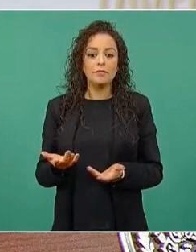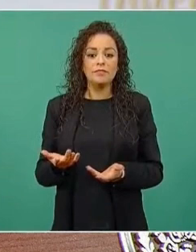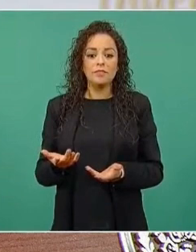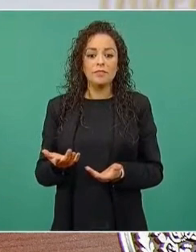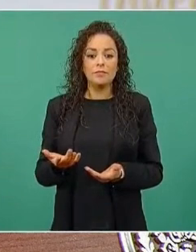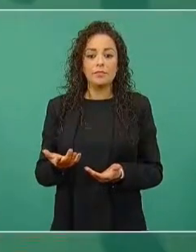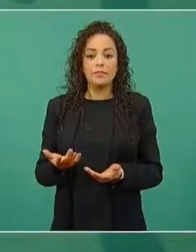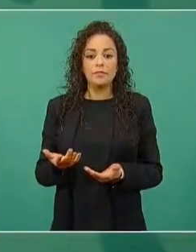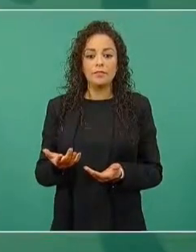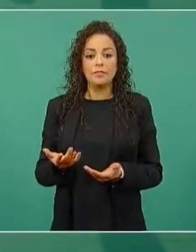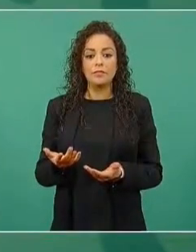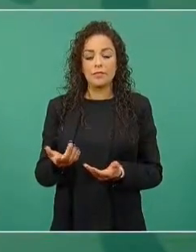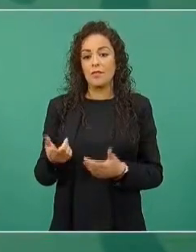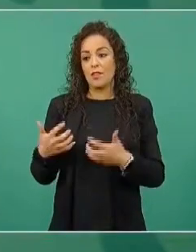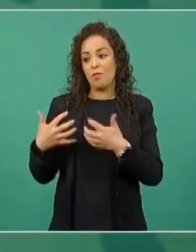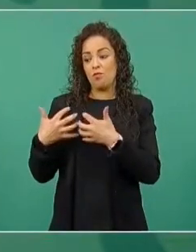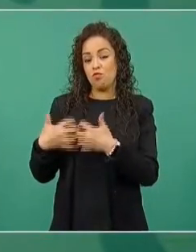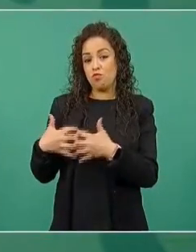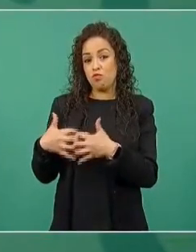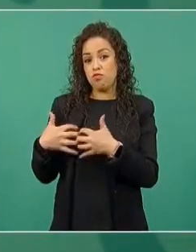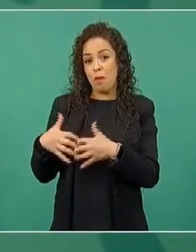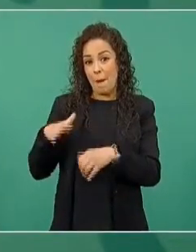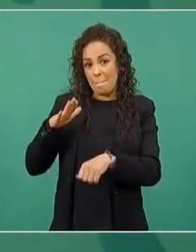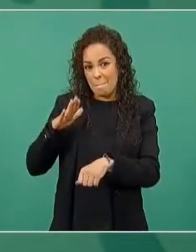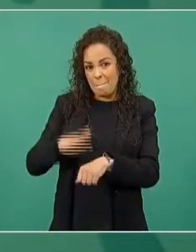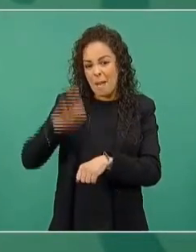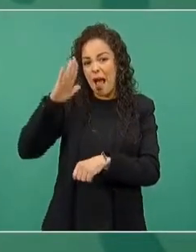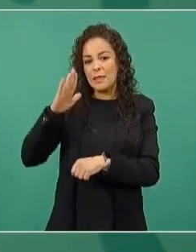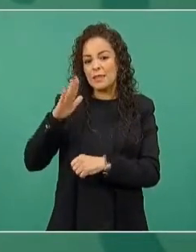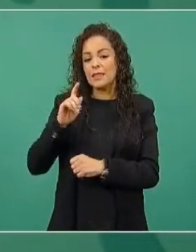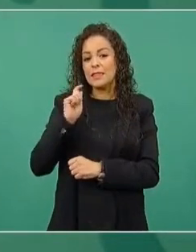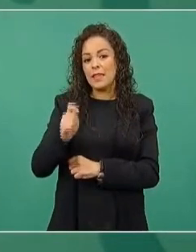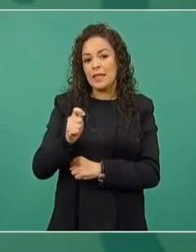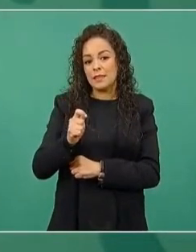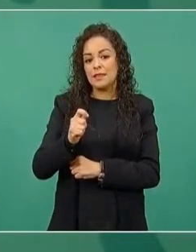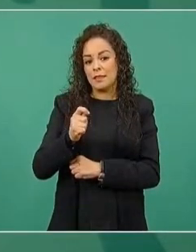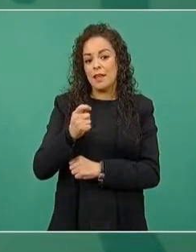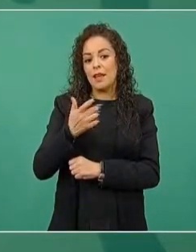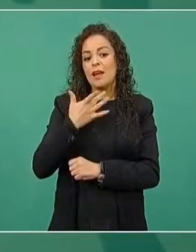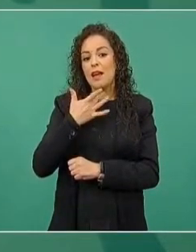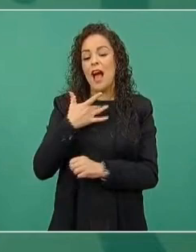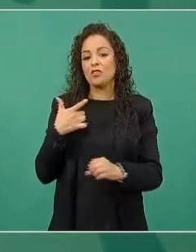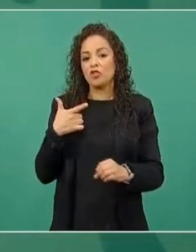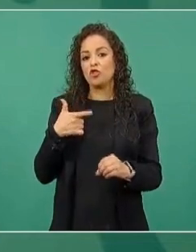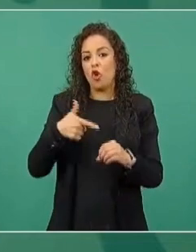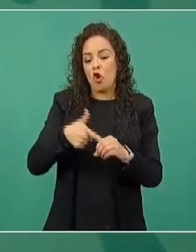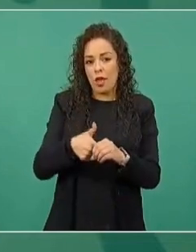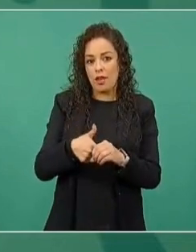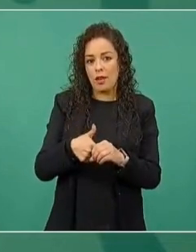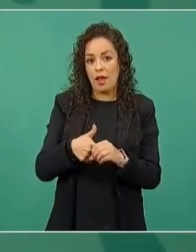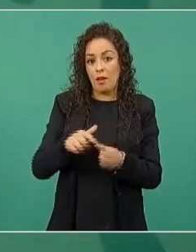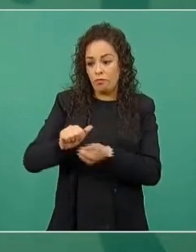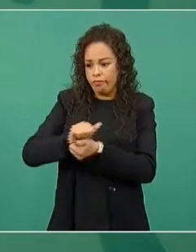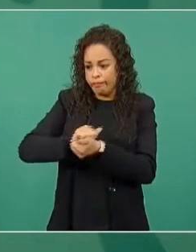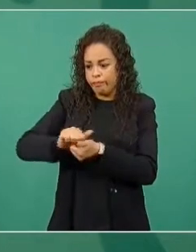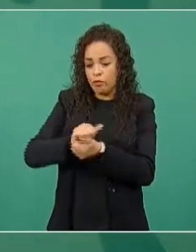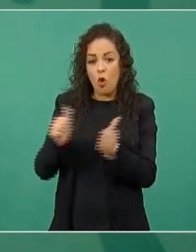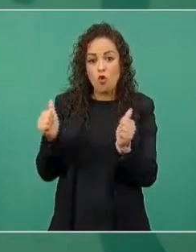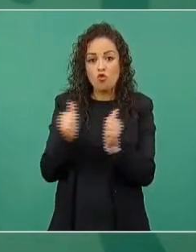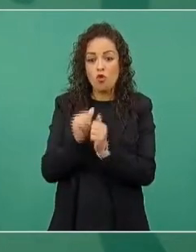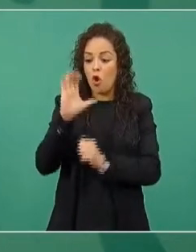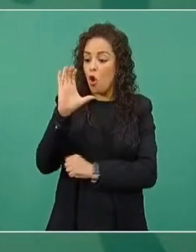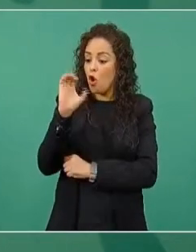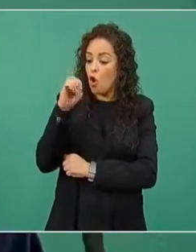producir más combustible, gasolinas, con combustóleo. Se le